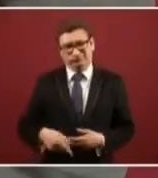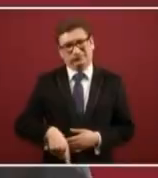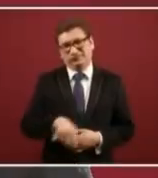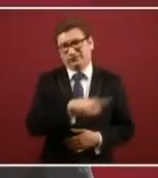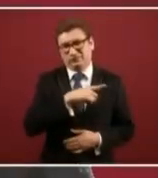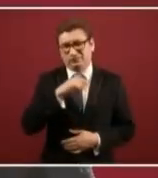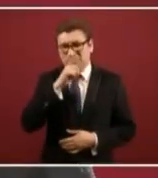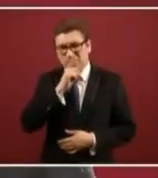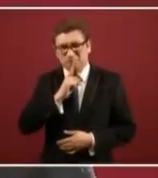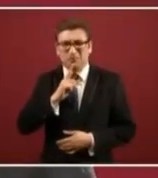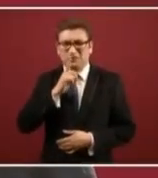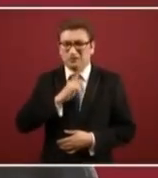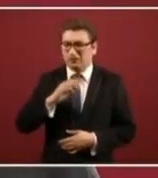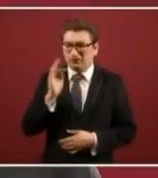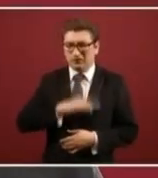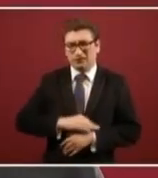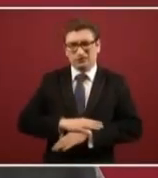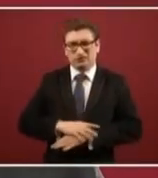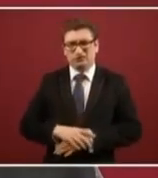sofismas,